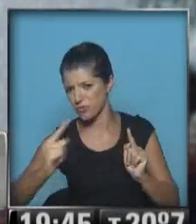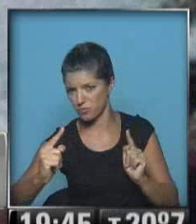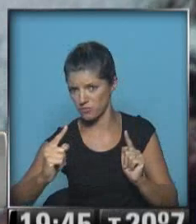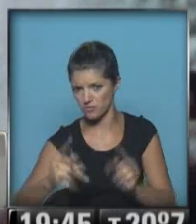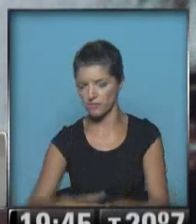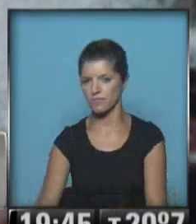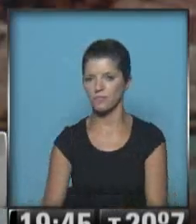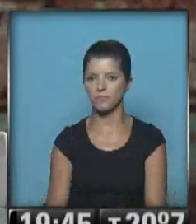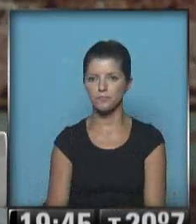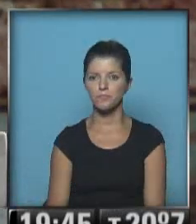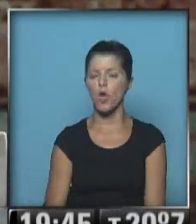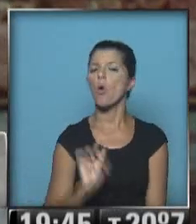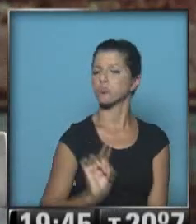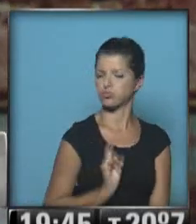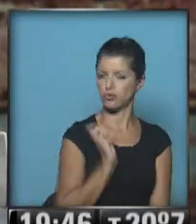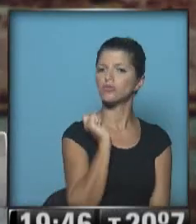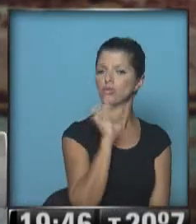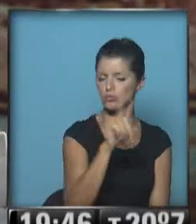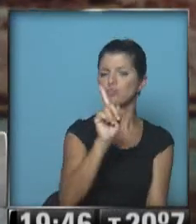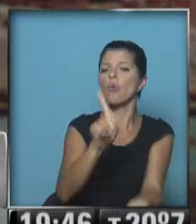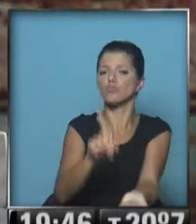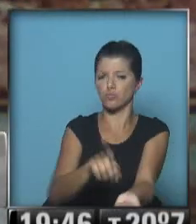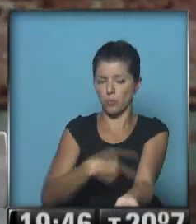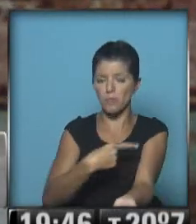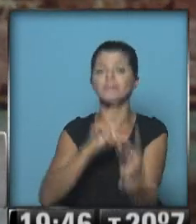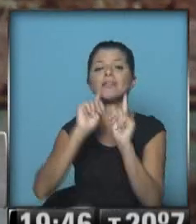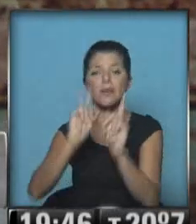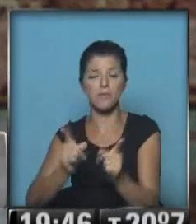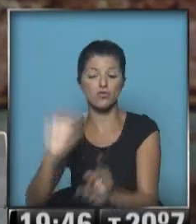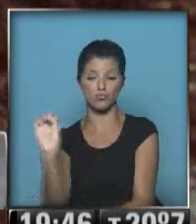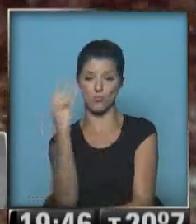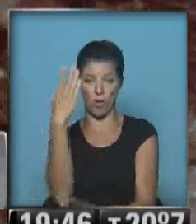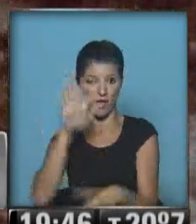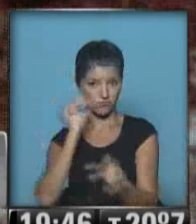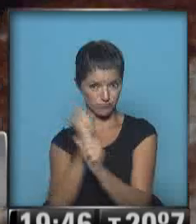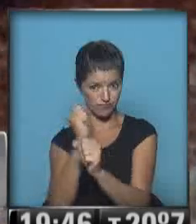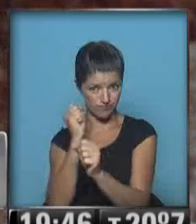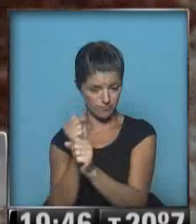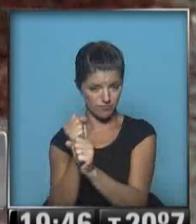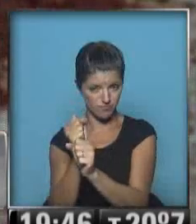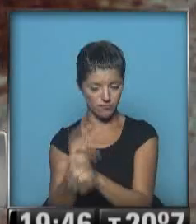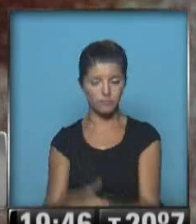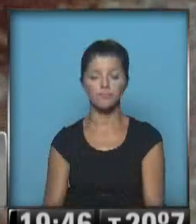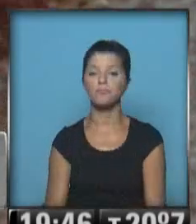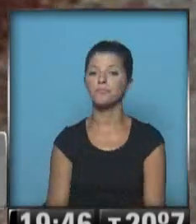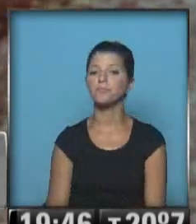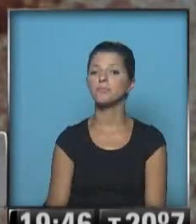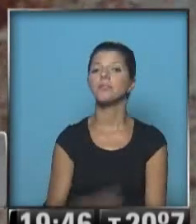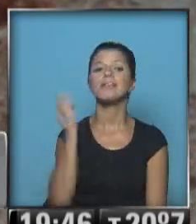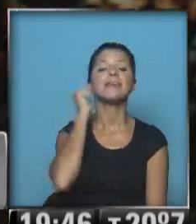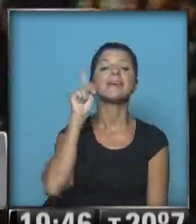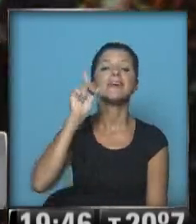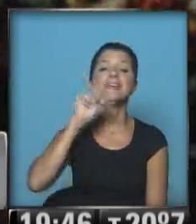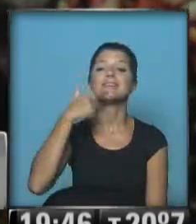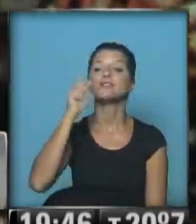historia orgulloso de sus viejas tradiciones y de sus modernas actividades Crisol de razas